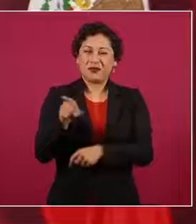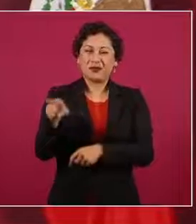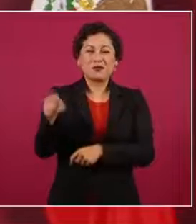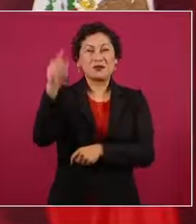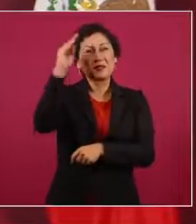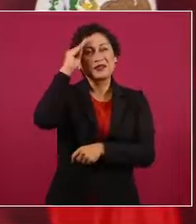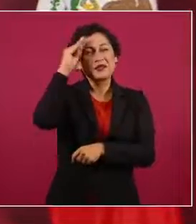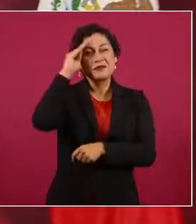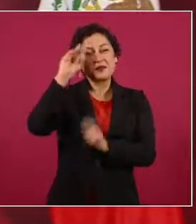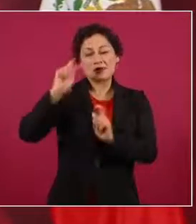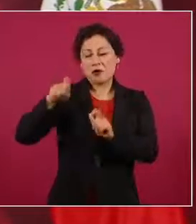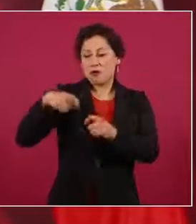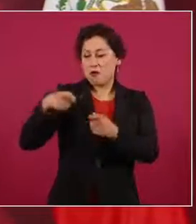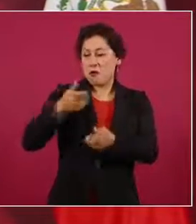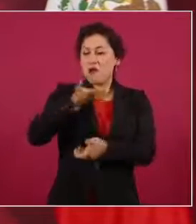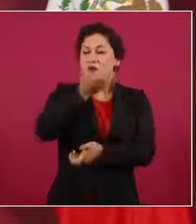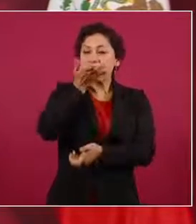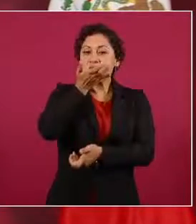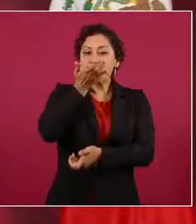No quieren al pueblo,